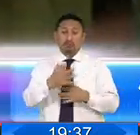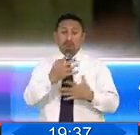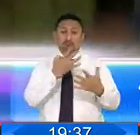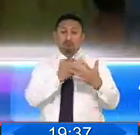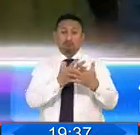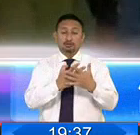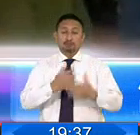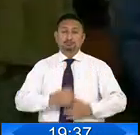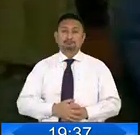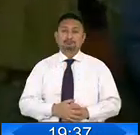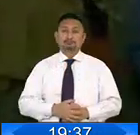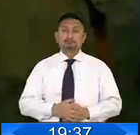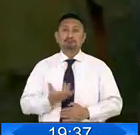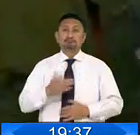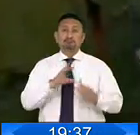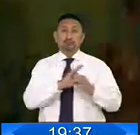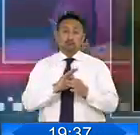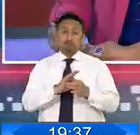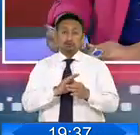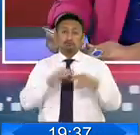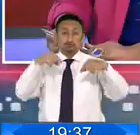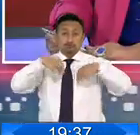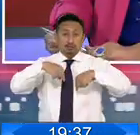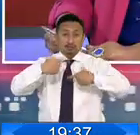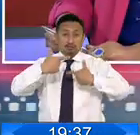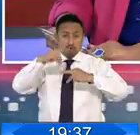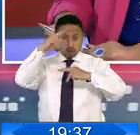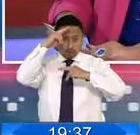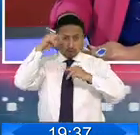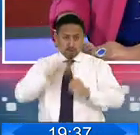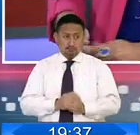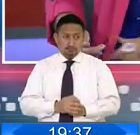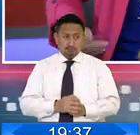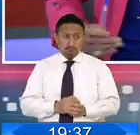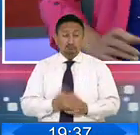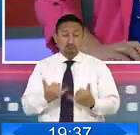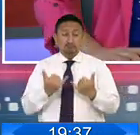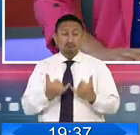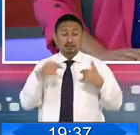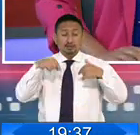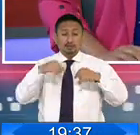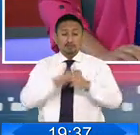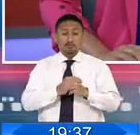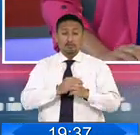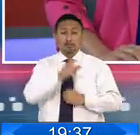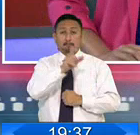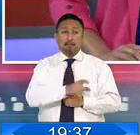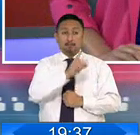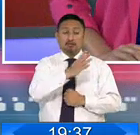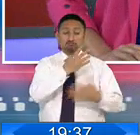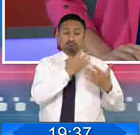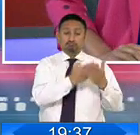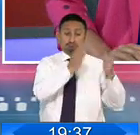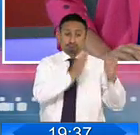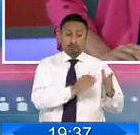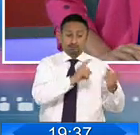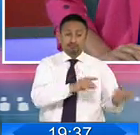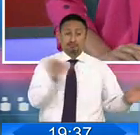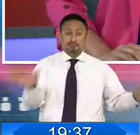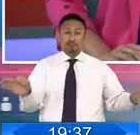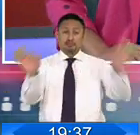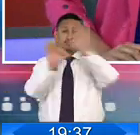privación de libertad. Compañeros, esa ha sido la novedad en cuanto al traslado de los PPLs a la